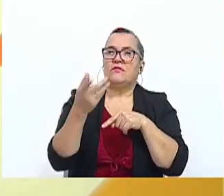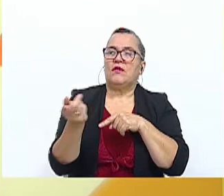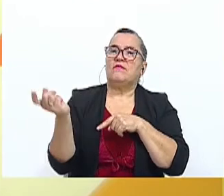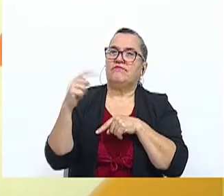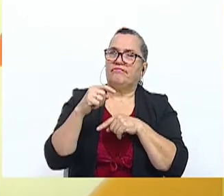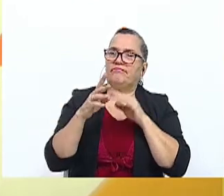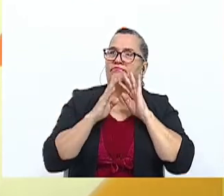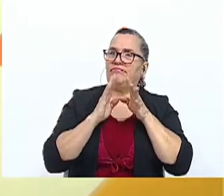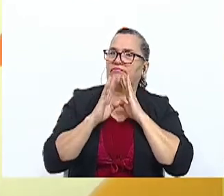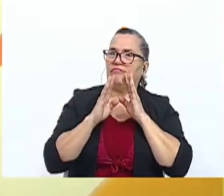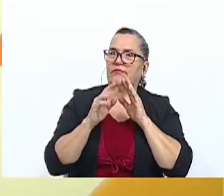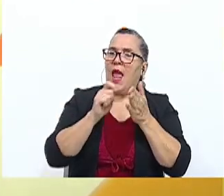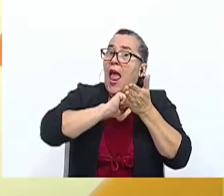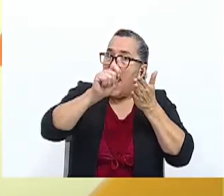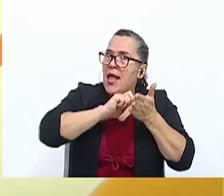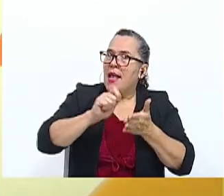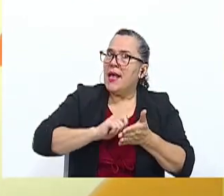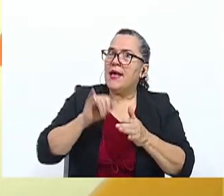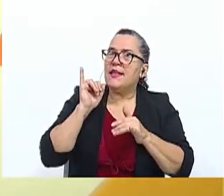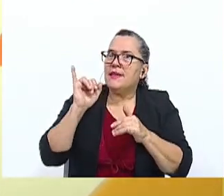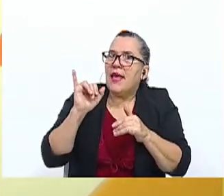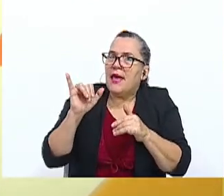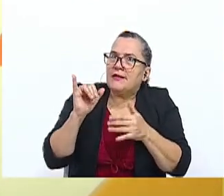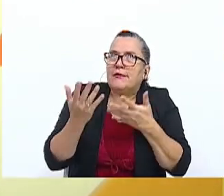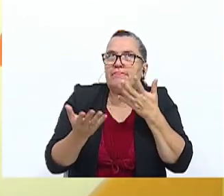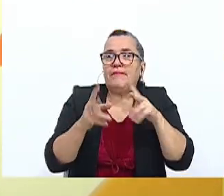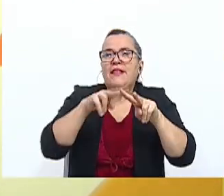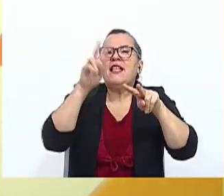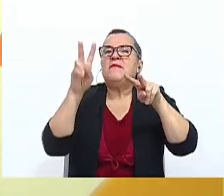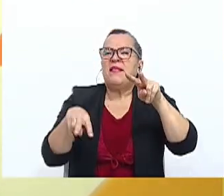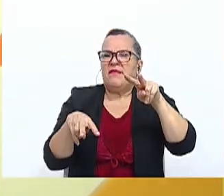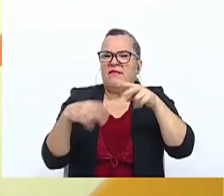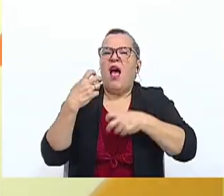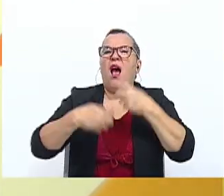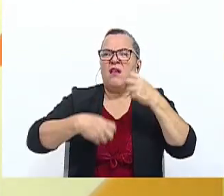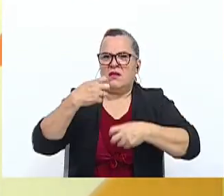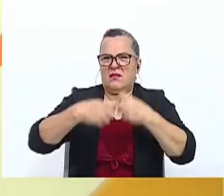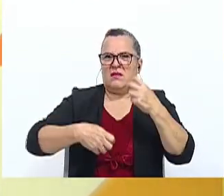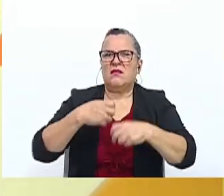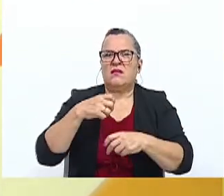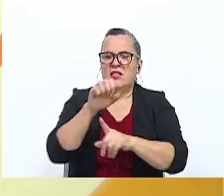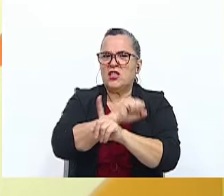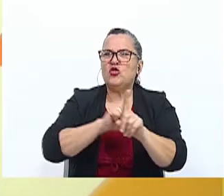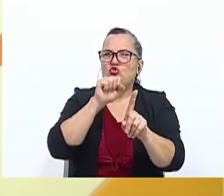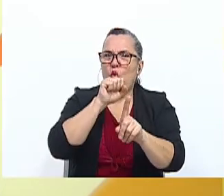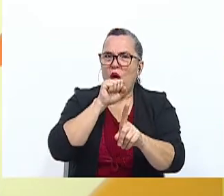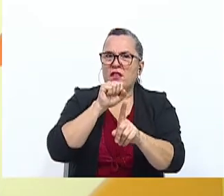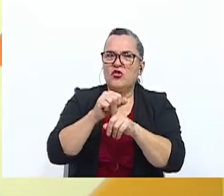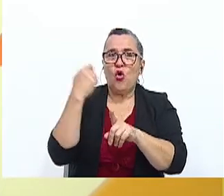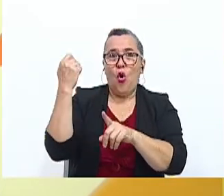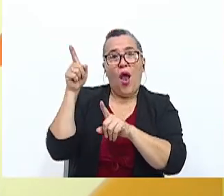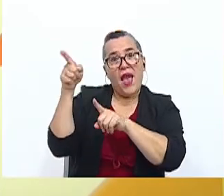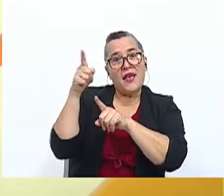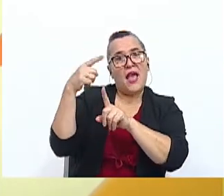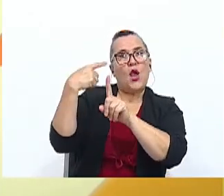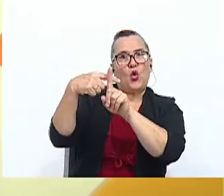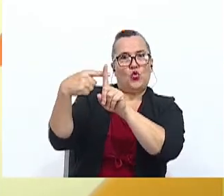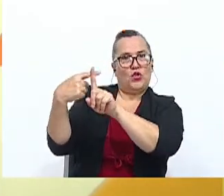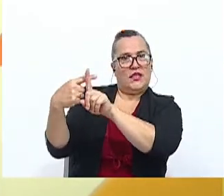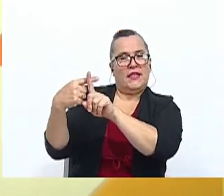comentar conmigo. Tomen nota de esas como desventajas o problemas de la situación que se presenta en ese lugar.